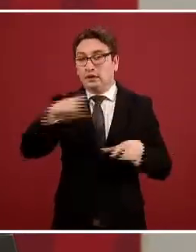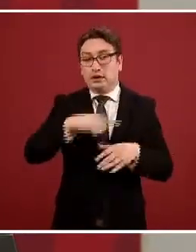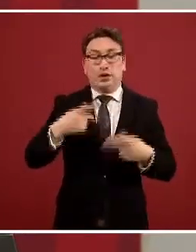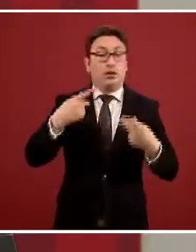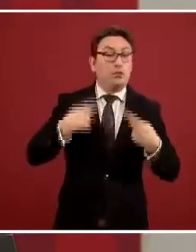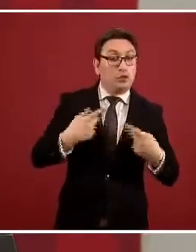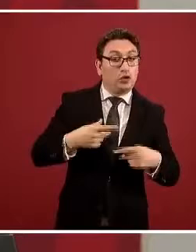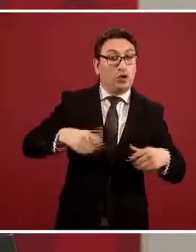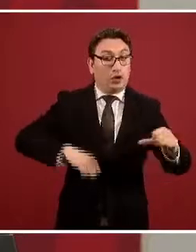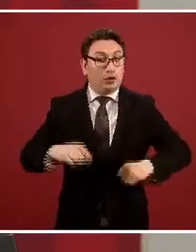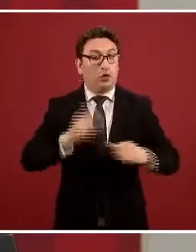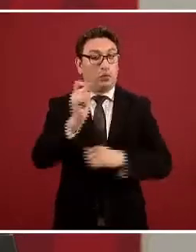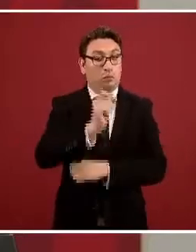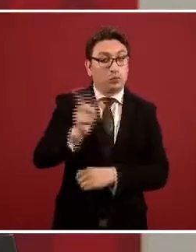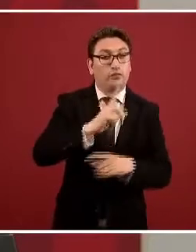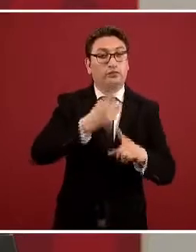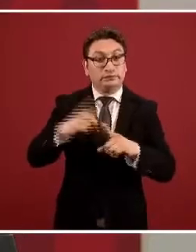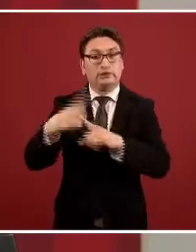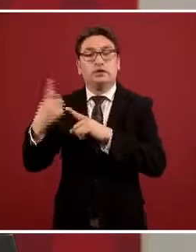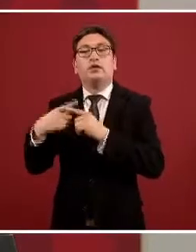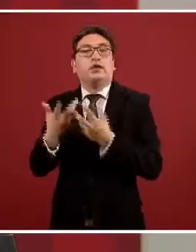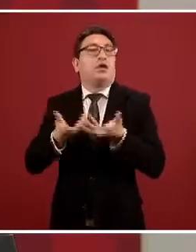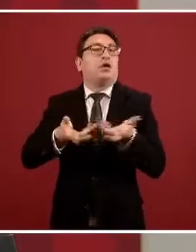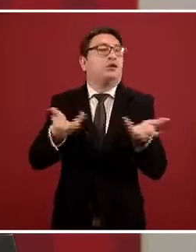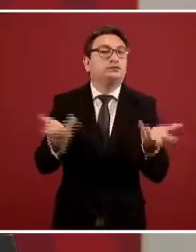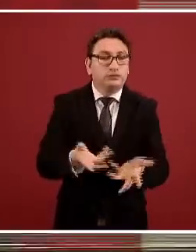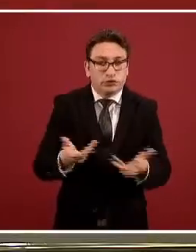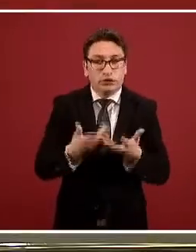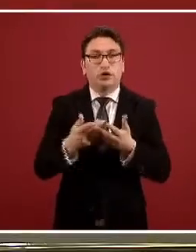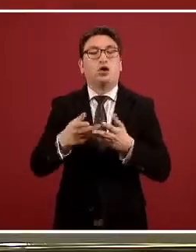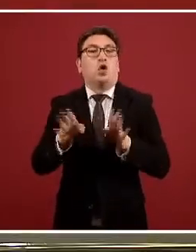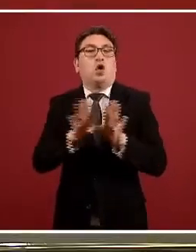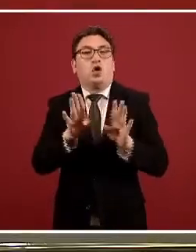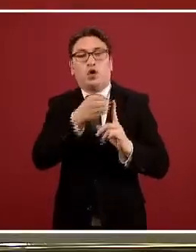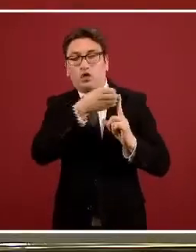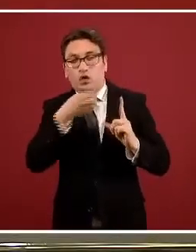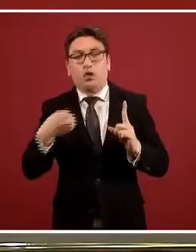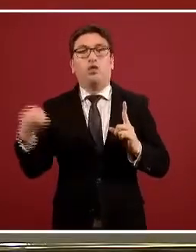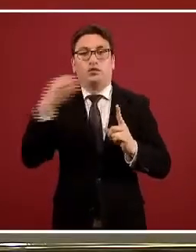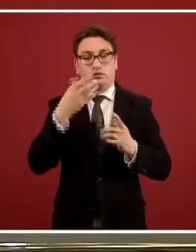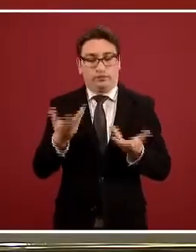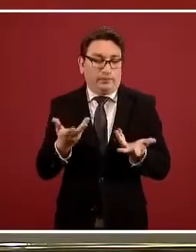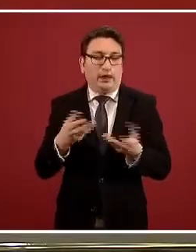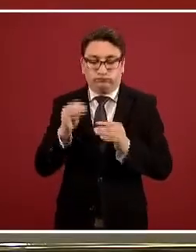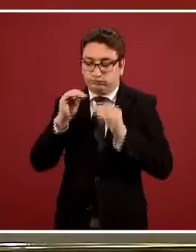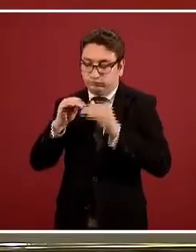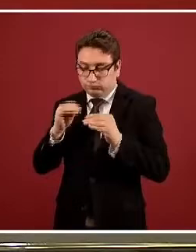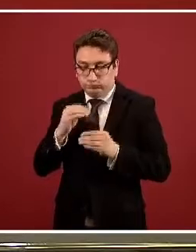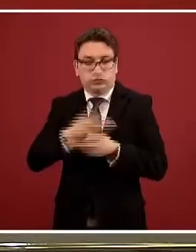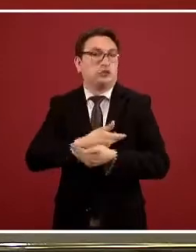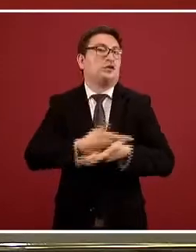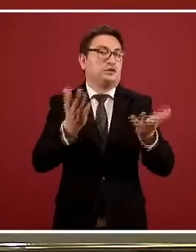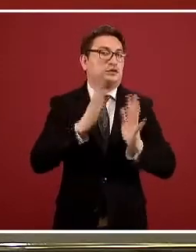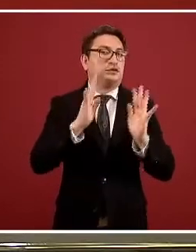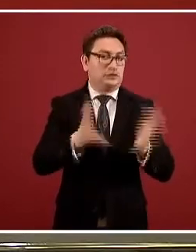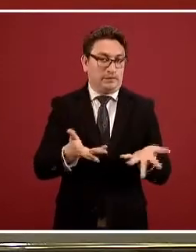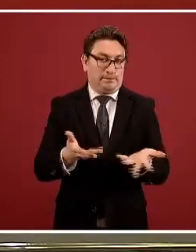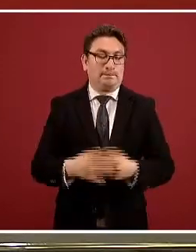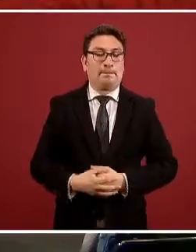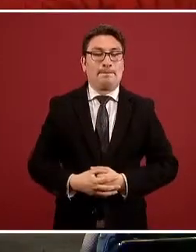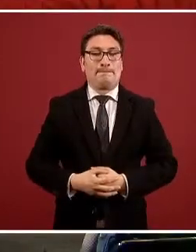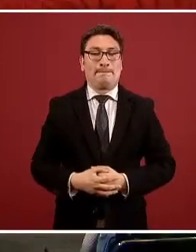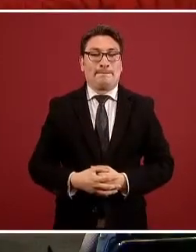profesional, una actividad profesional, se definieron los protocolos técnicos de prevención y